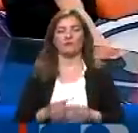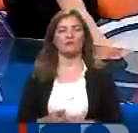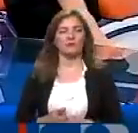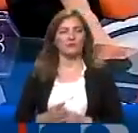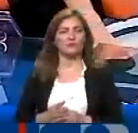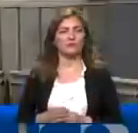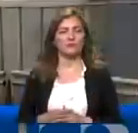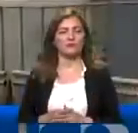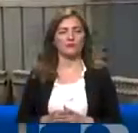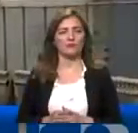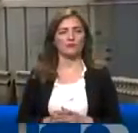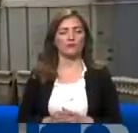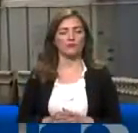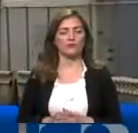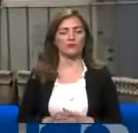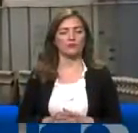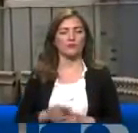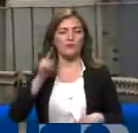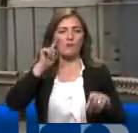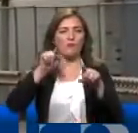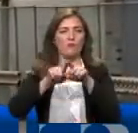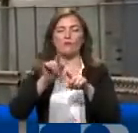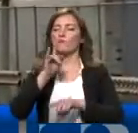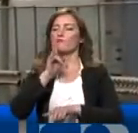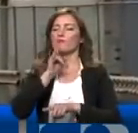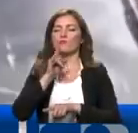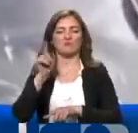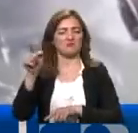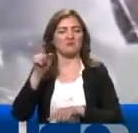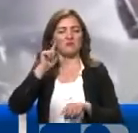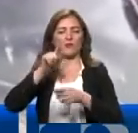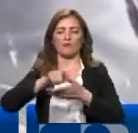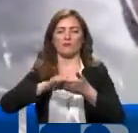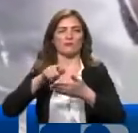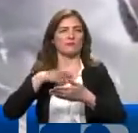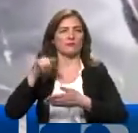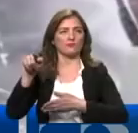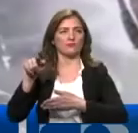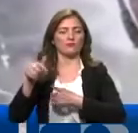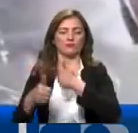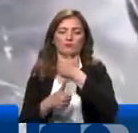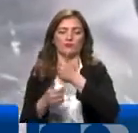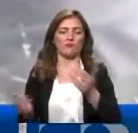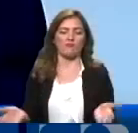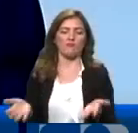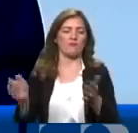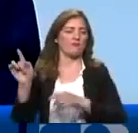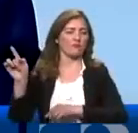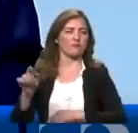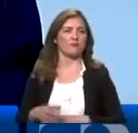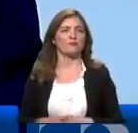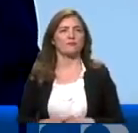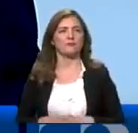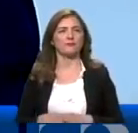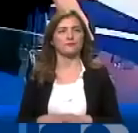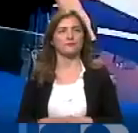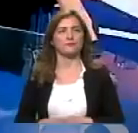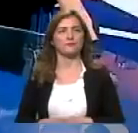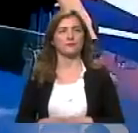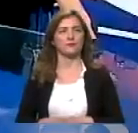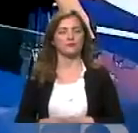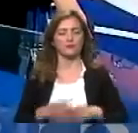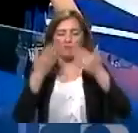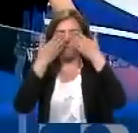gestión. Una de ellas, concretar el acuerdo con Estados Unidos, que era impulsado por su antecesor Pablo Campana. Todas estas aperturas a